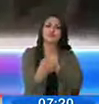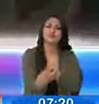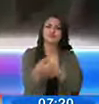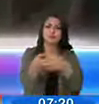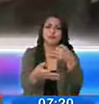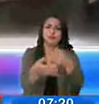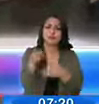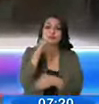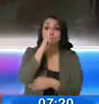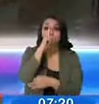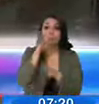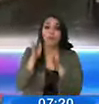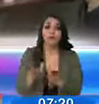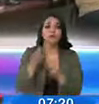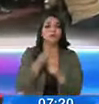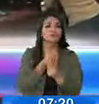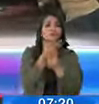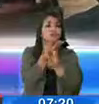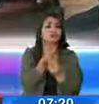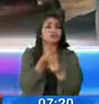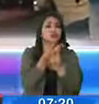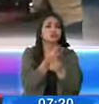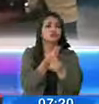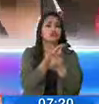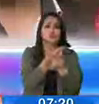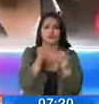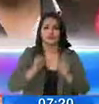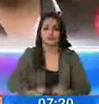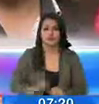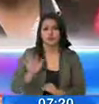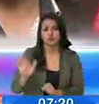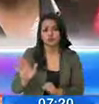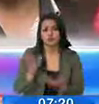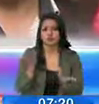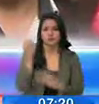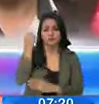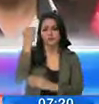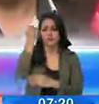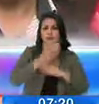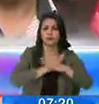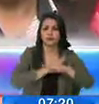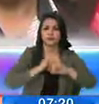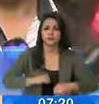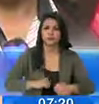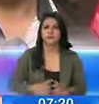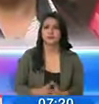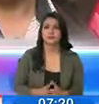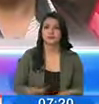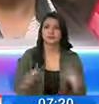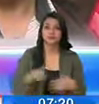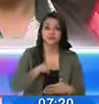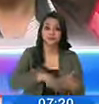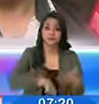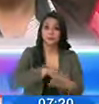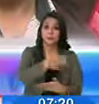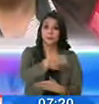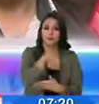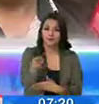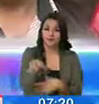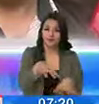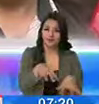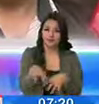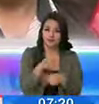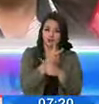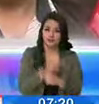los empleados expongan los argumentos de dicha acción. Lo que se debe hacer al momento en que se califique esta acción es